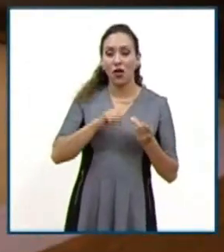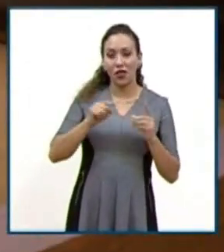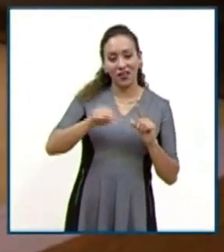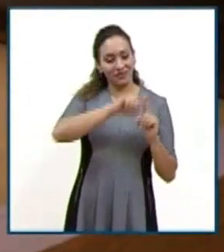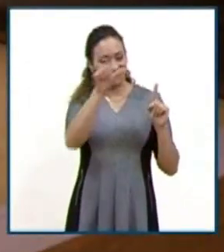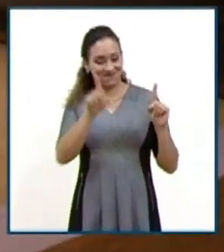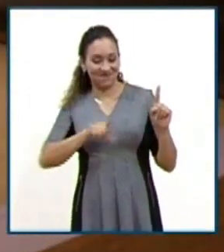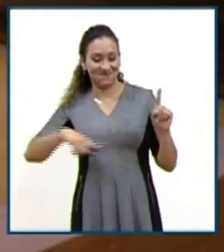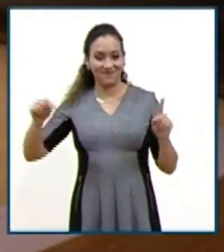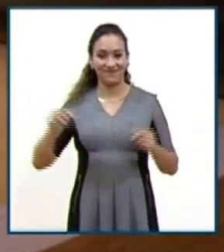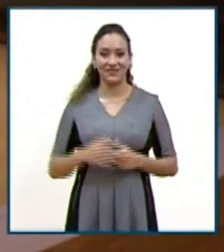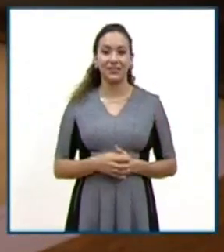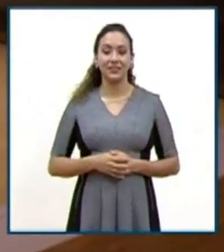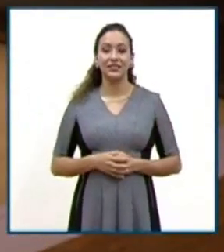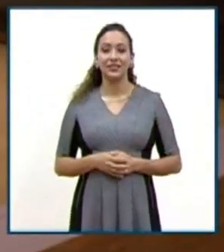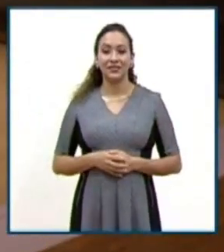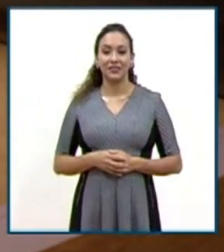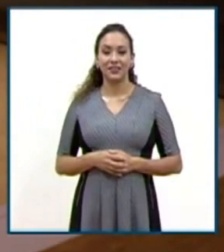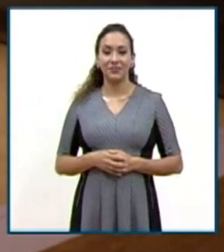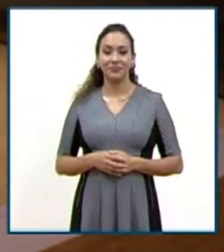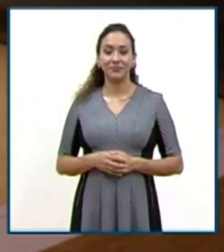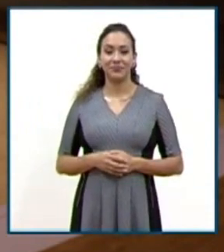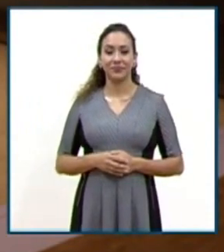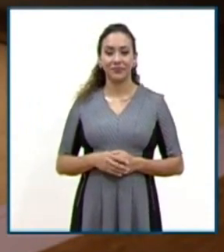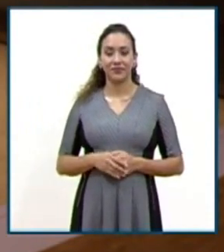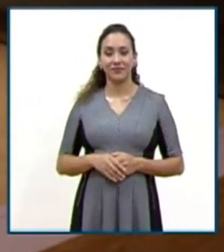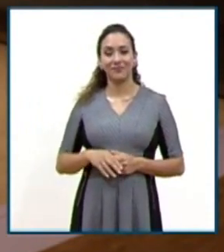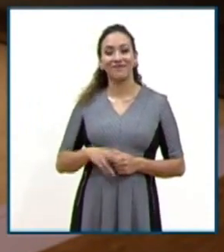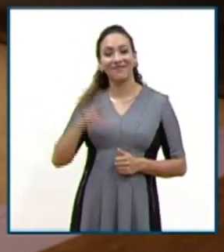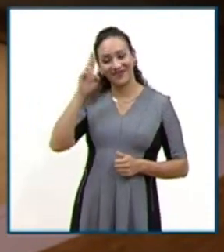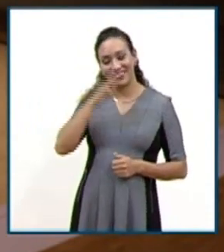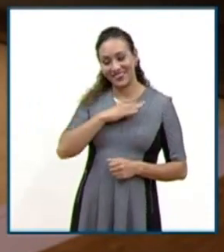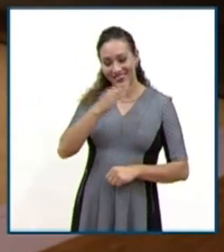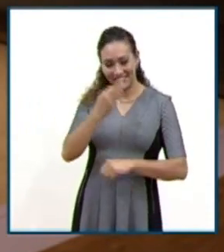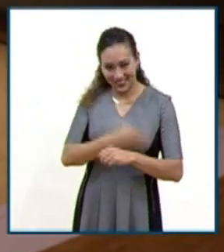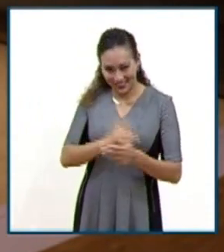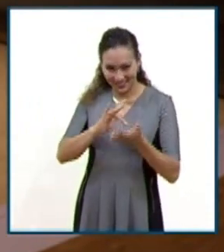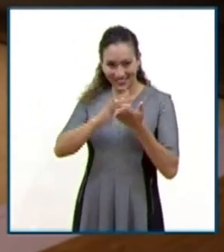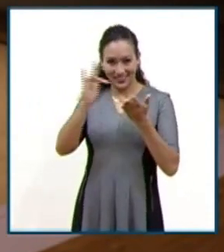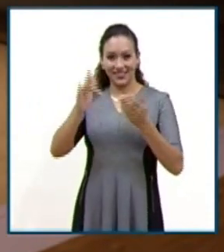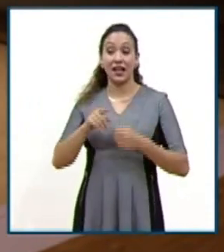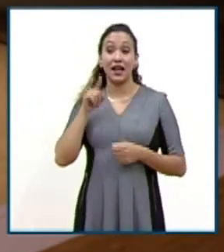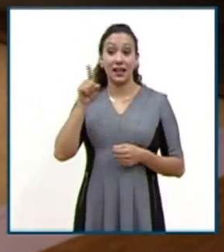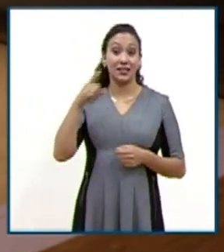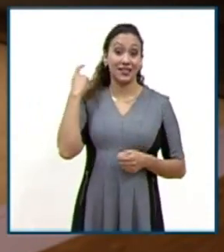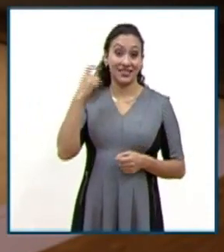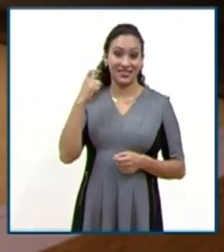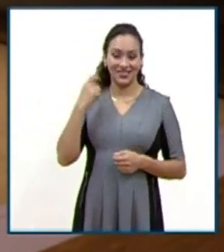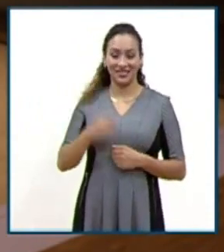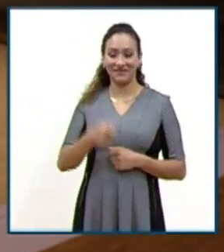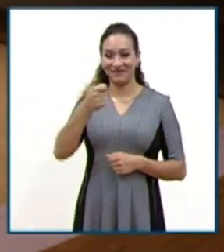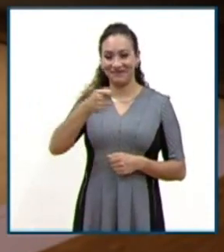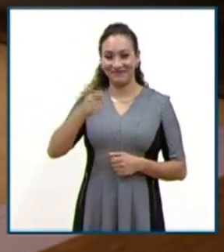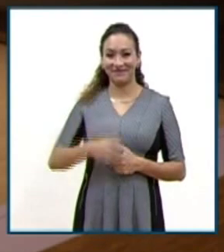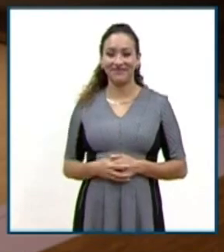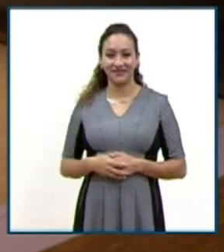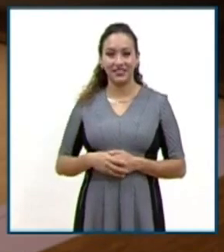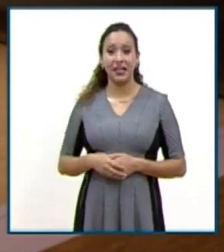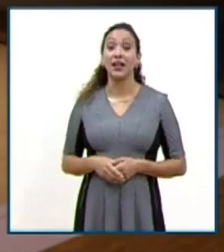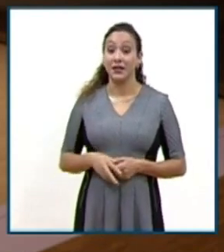que tenemos. Y la cual agradecemos, Juan Carlos. Muy buenas tardes con tu reporte allá desde Querétaro. Ahí